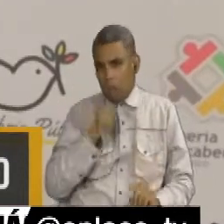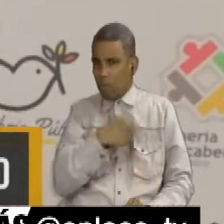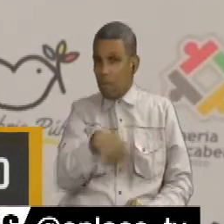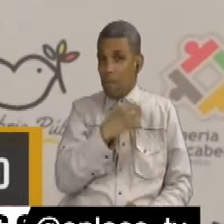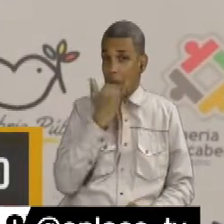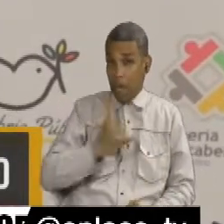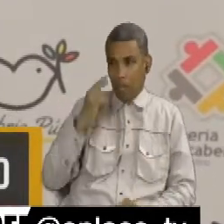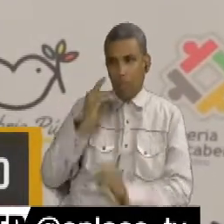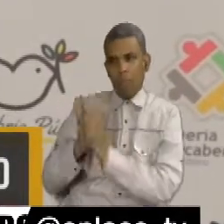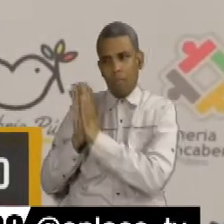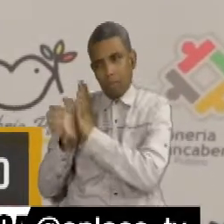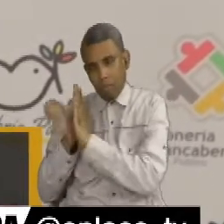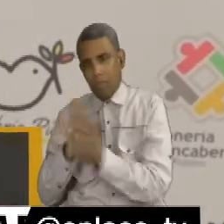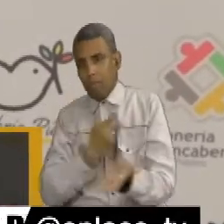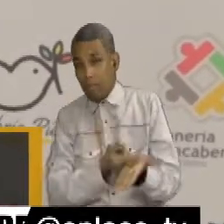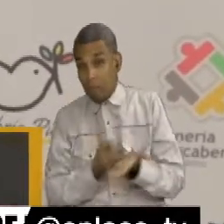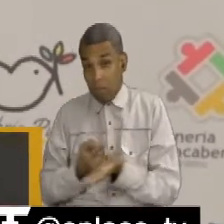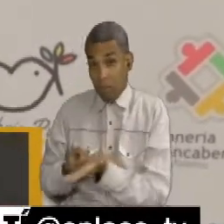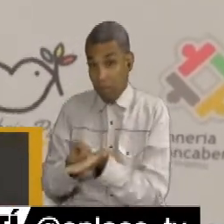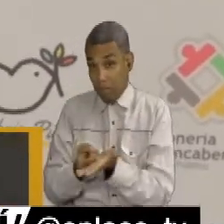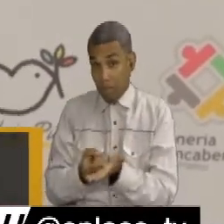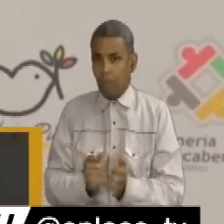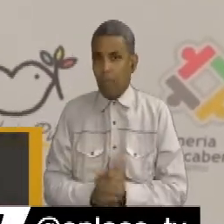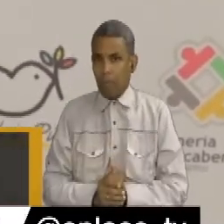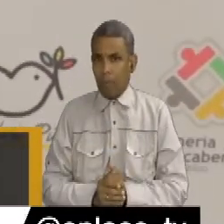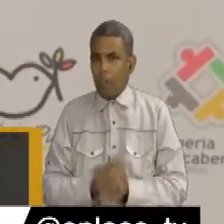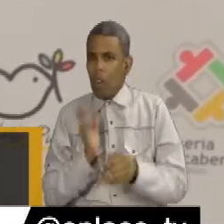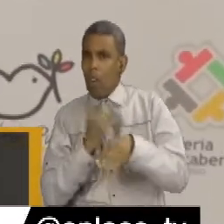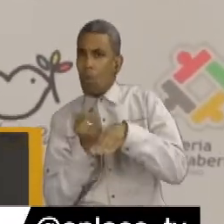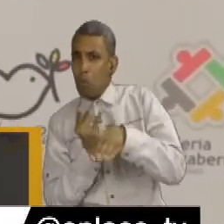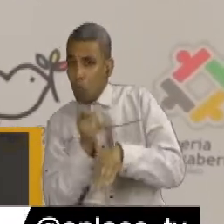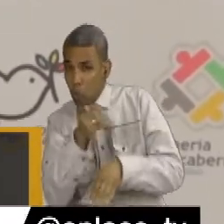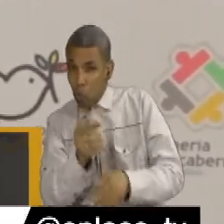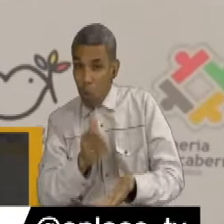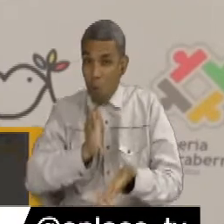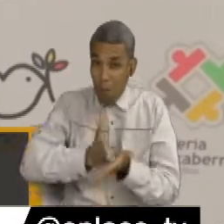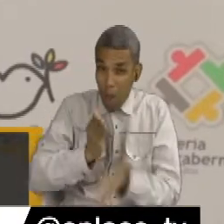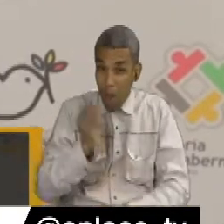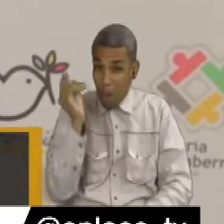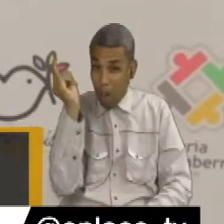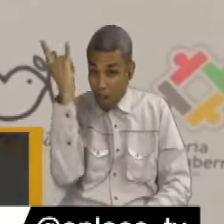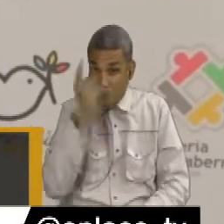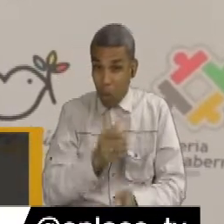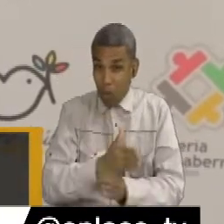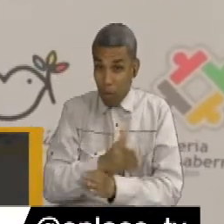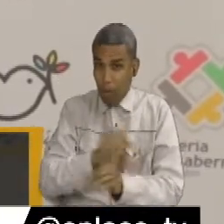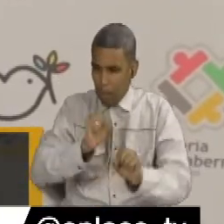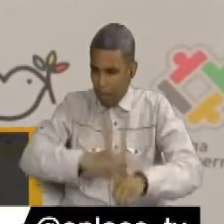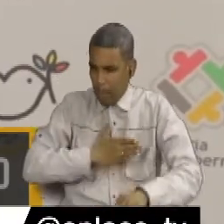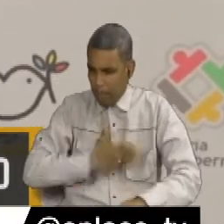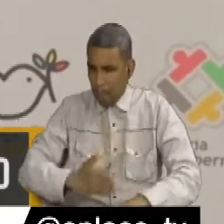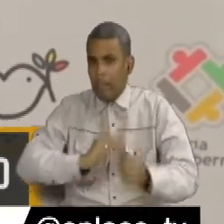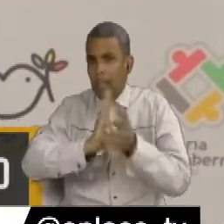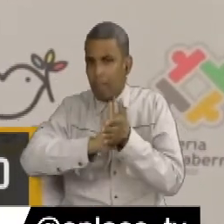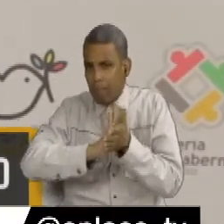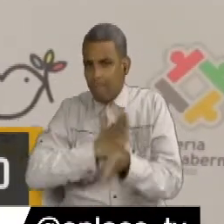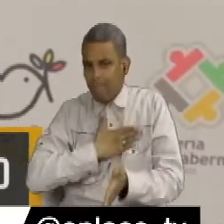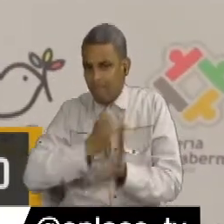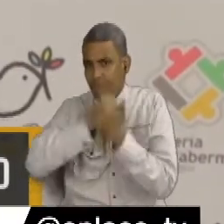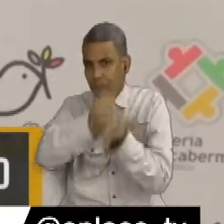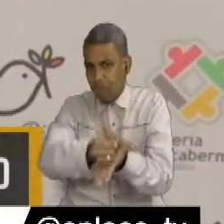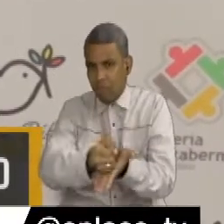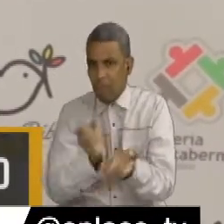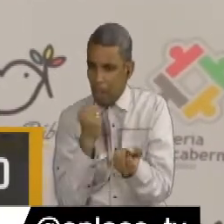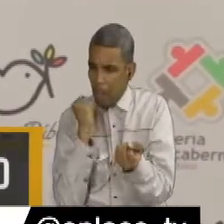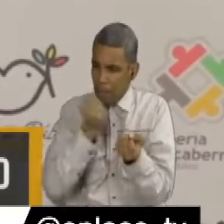accesibilidad. Luego, estamos esperando que los usuarios nos sigan contando cuáles son sus situaciones, su problemática, para poder brindar el servicio que realmente